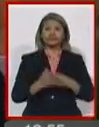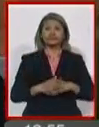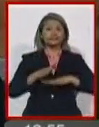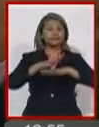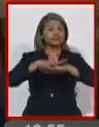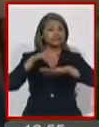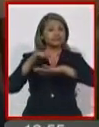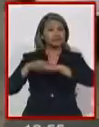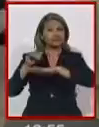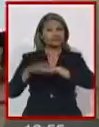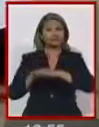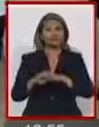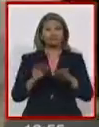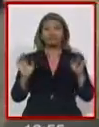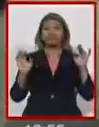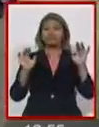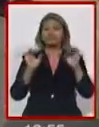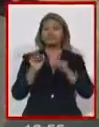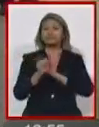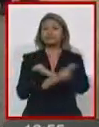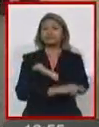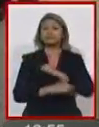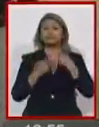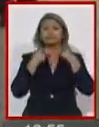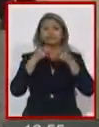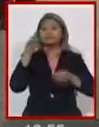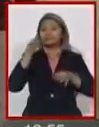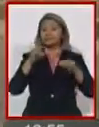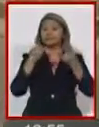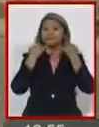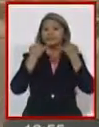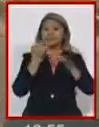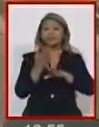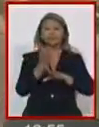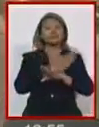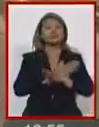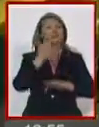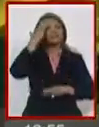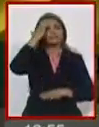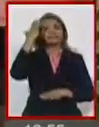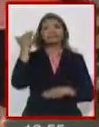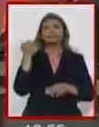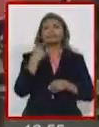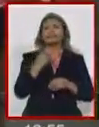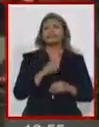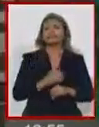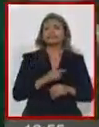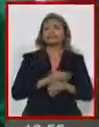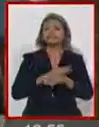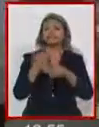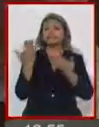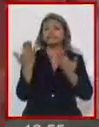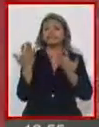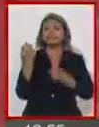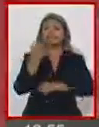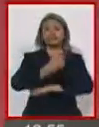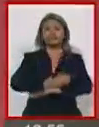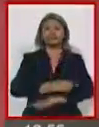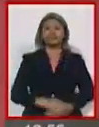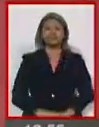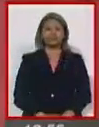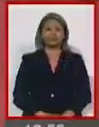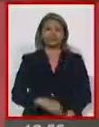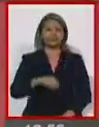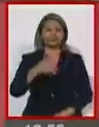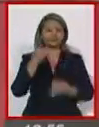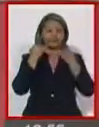a convocar a una conferencia nacional. El rector indicó que si no se pronunciaba antes, era porque se encontraba en receso escolar.